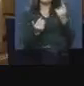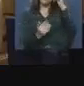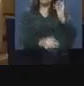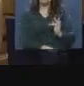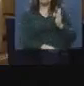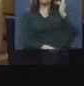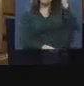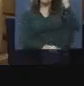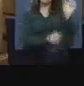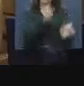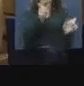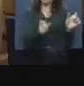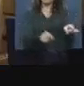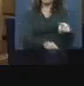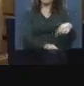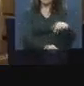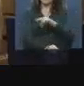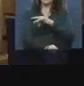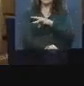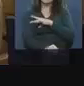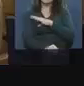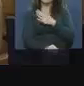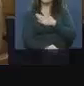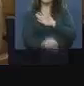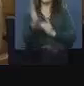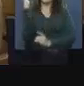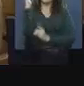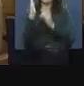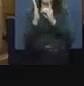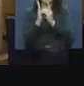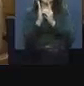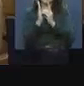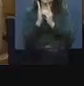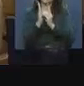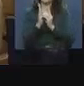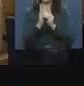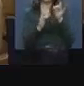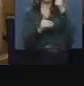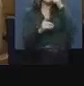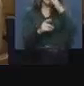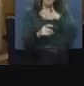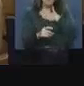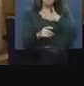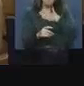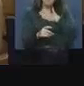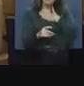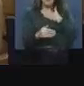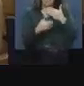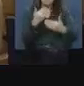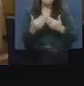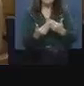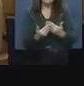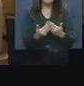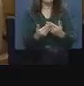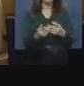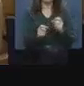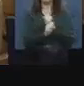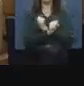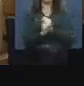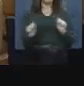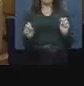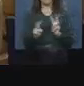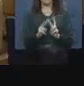de nuestra gente. Un Chile que postula el desarrollo sin un capital humano avanzado de verdad no es